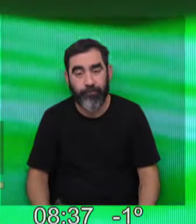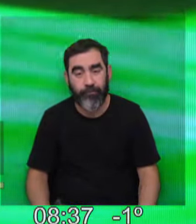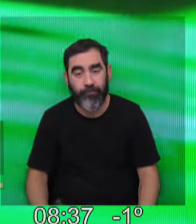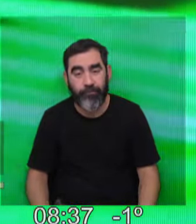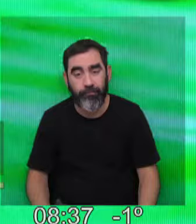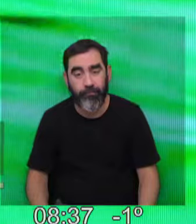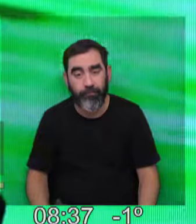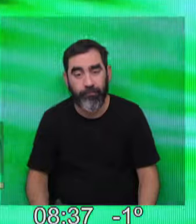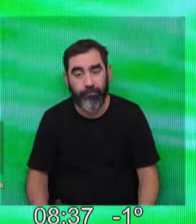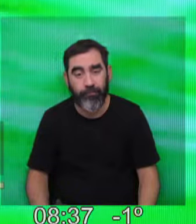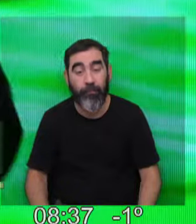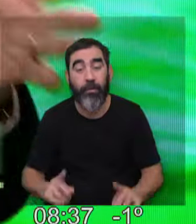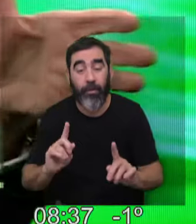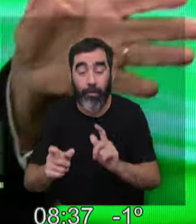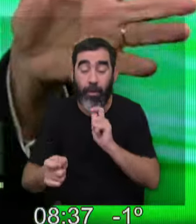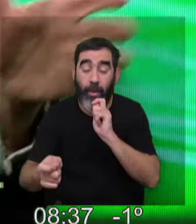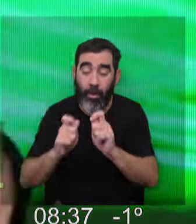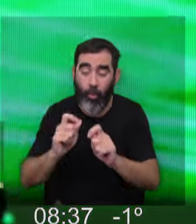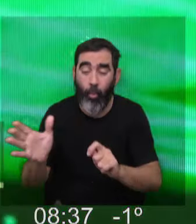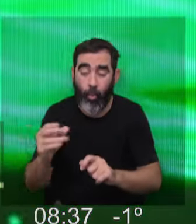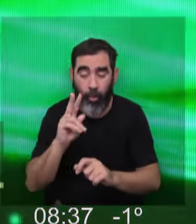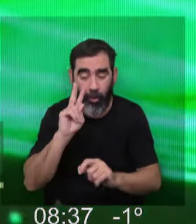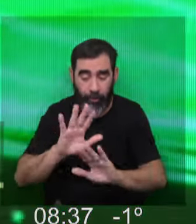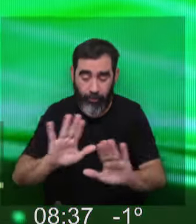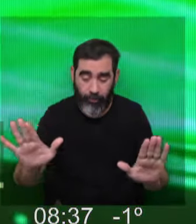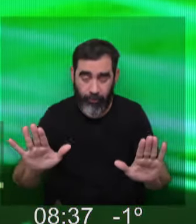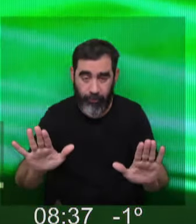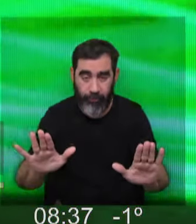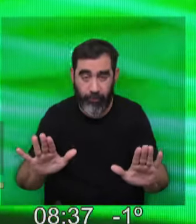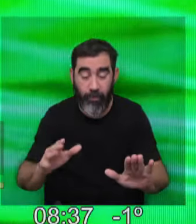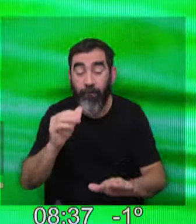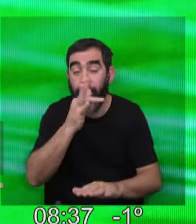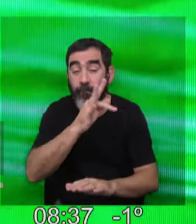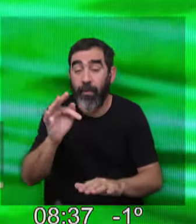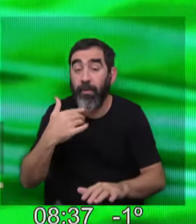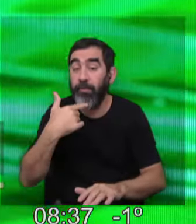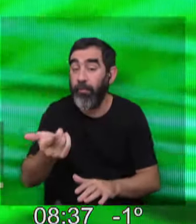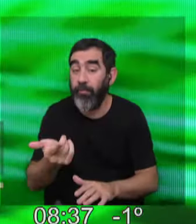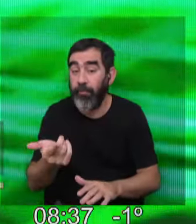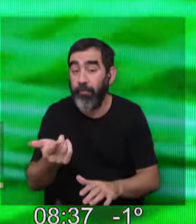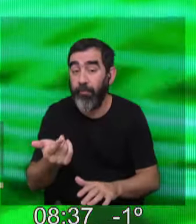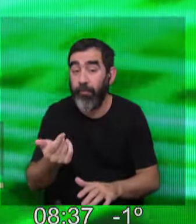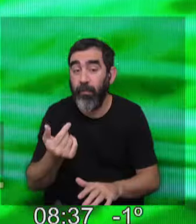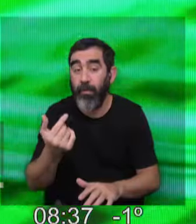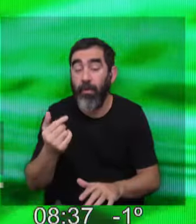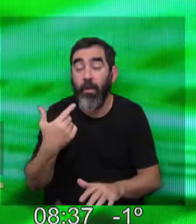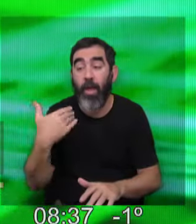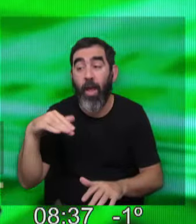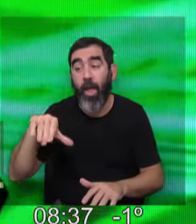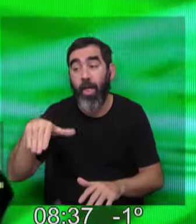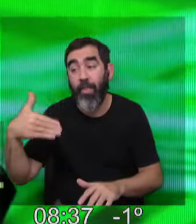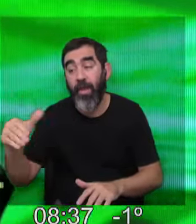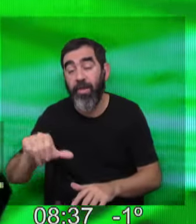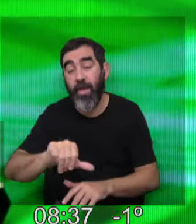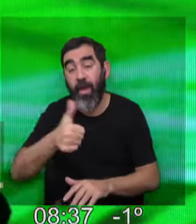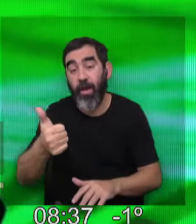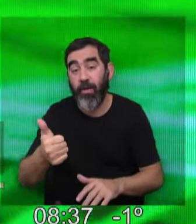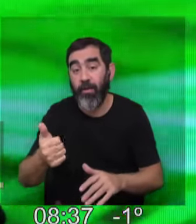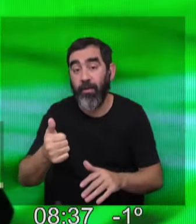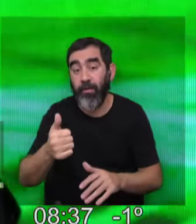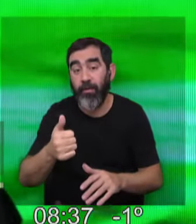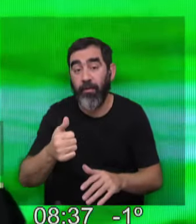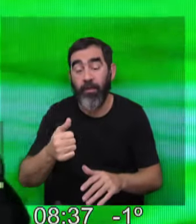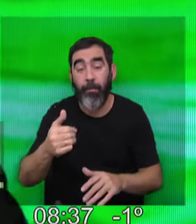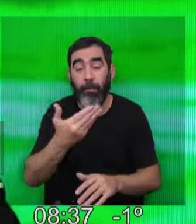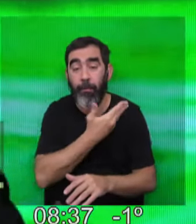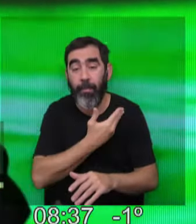para las encuestas. Uh-huh. Lo vemos todo el tiempo. Fíjese nomás en Francia. Parecía que la Le Pen se comía los niños crudos. Que